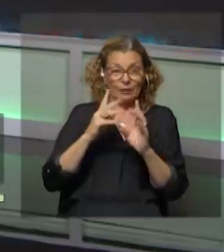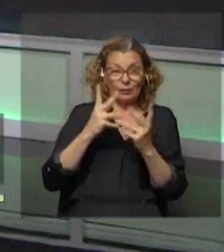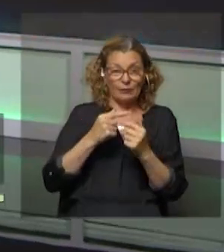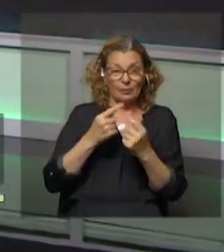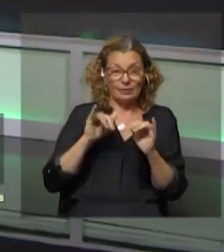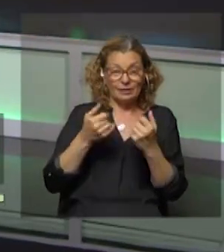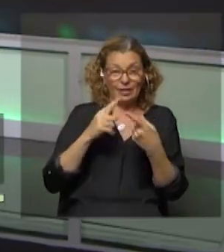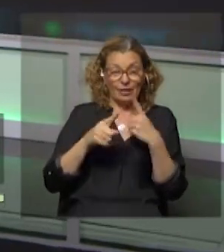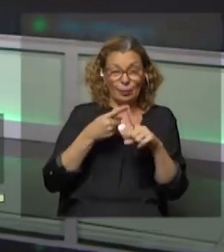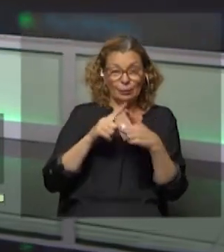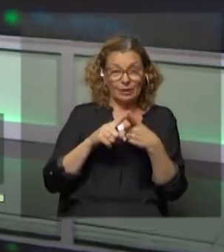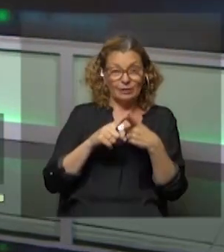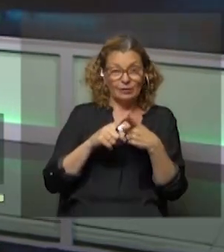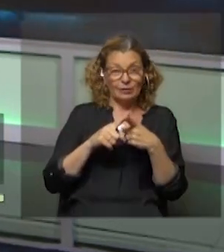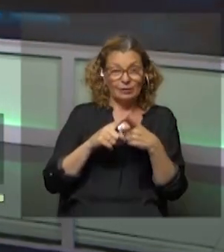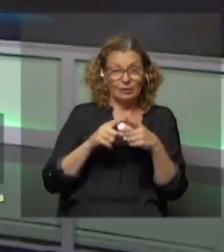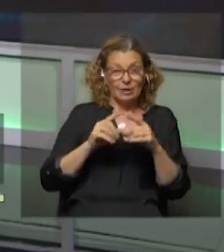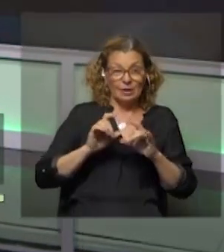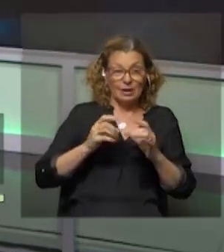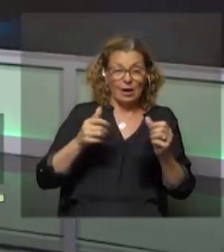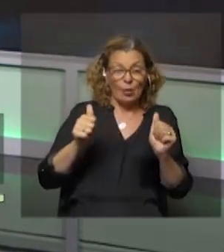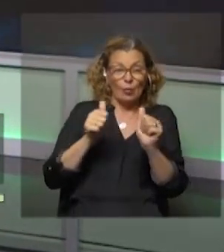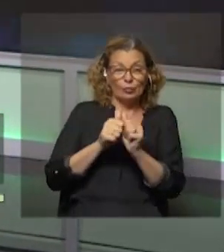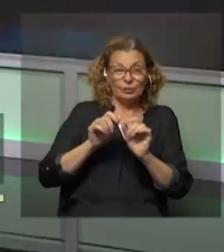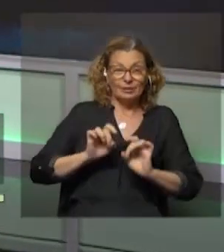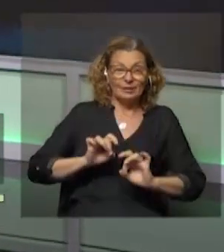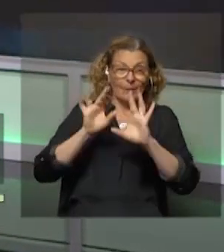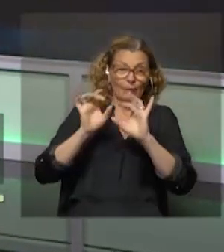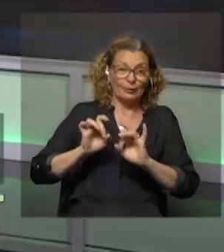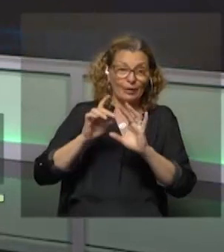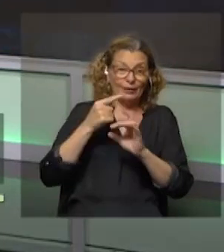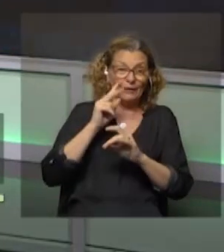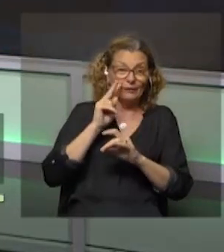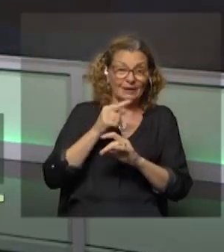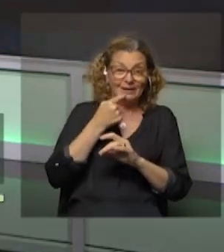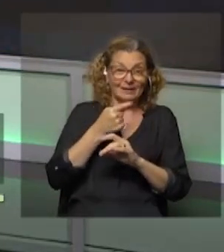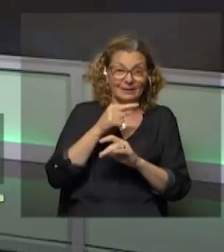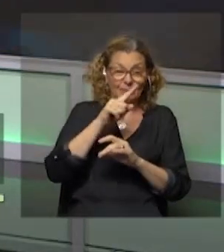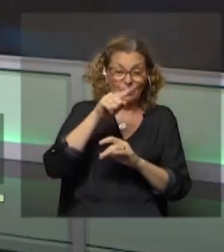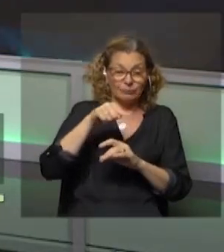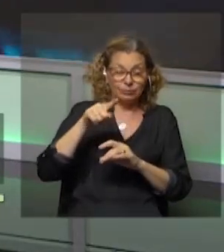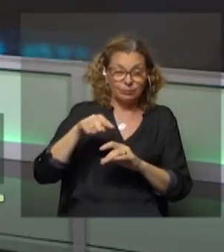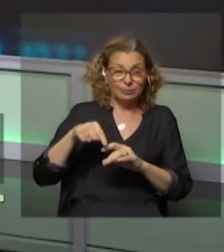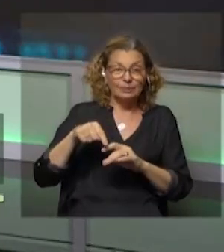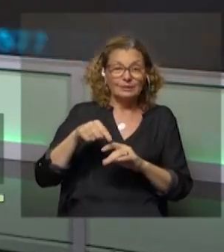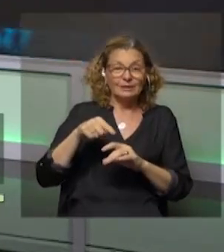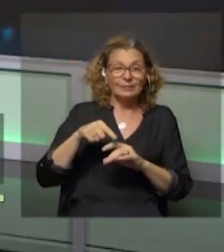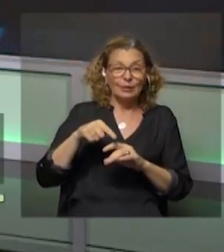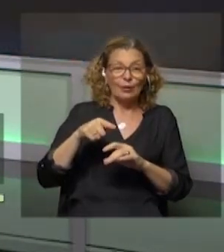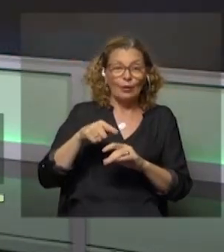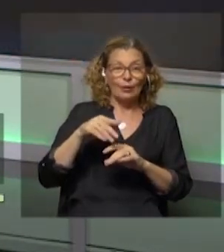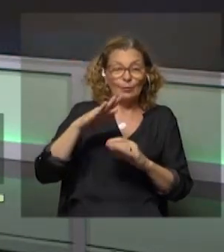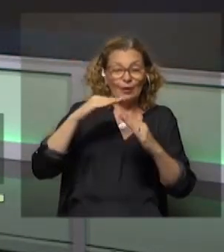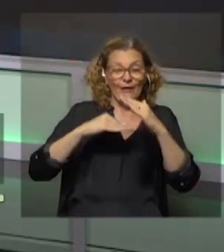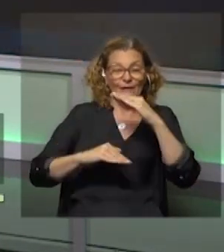ya lo discutieron pero el informe de la Unión de exportadores justamente viene alertar sobre esta trayectoria que ha tenido el tipo de cambio que hoy está cotizando